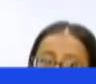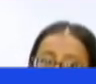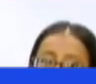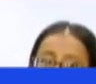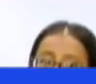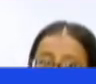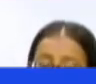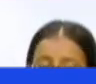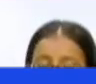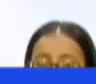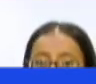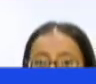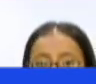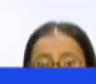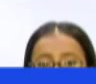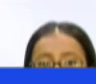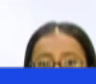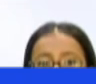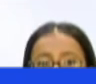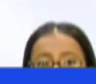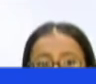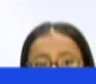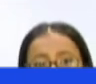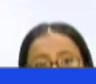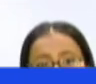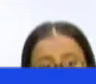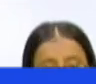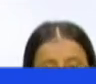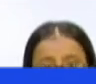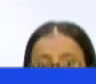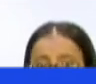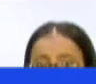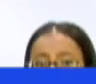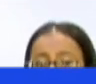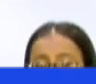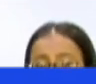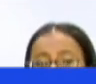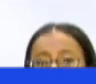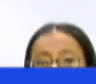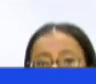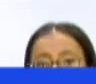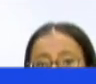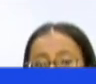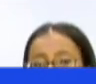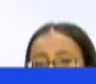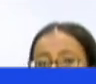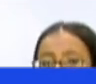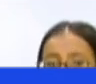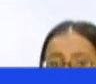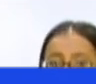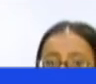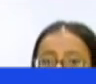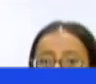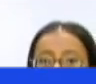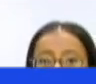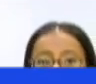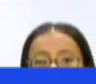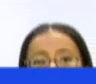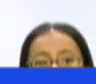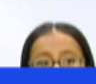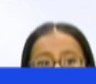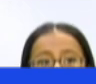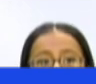13-CR-413. Caso número 5, Midense Oquelí, exdiputado del